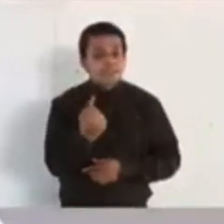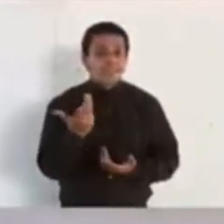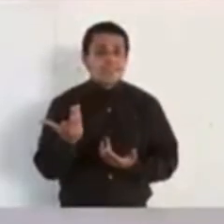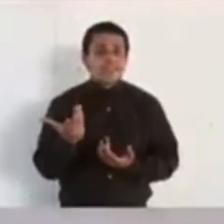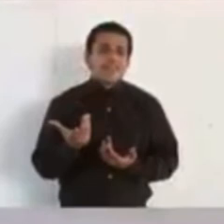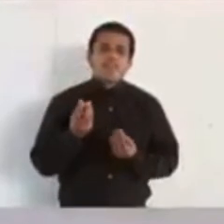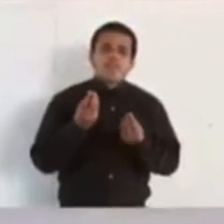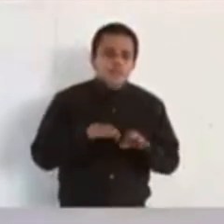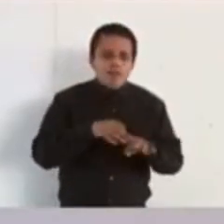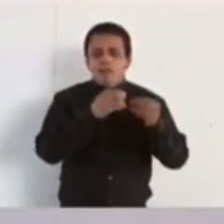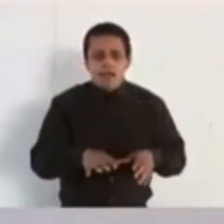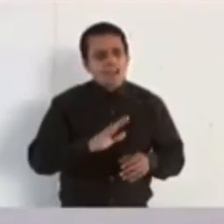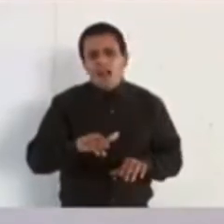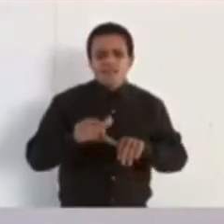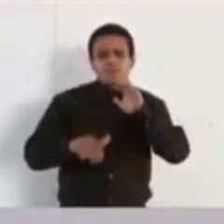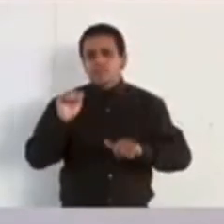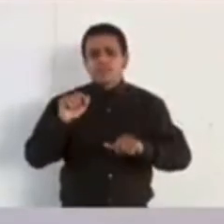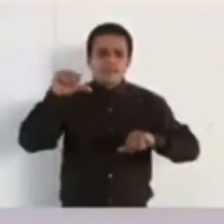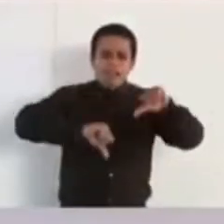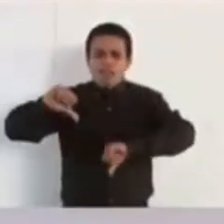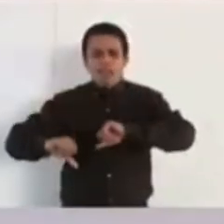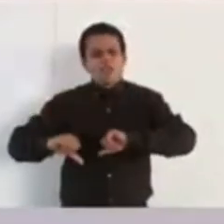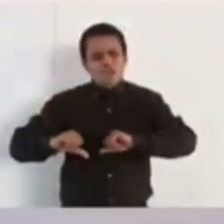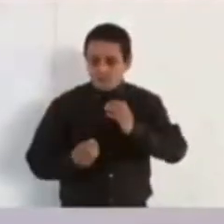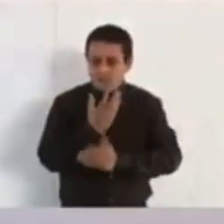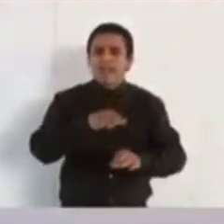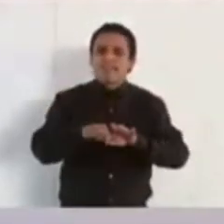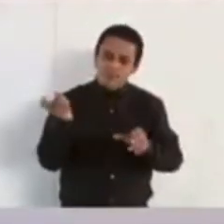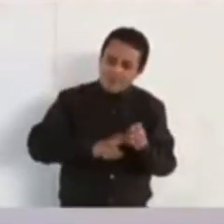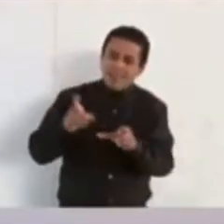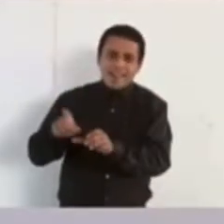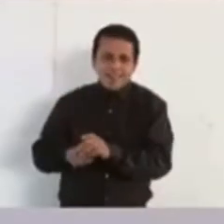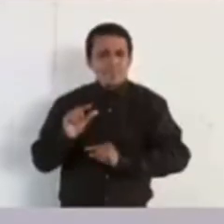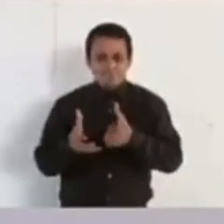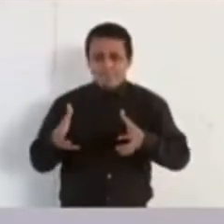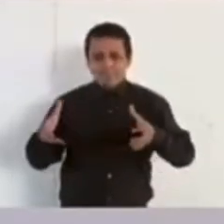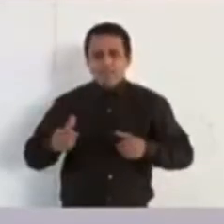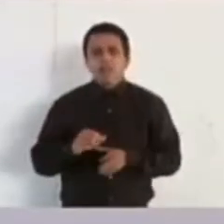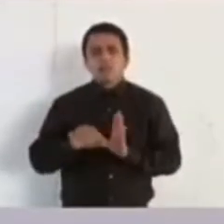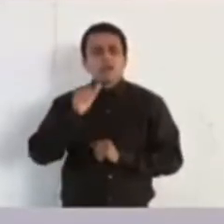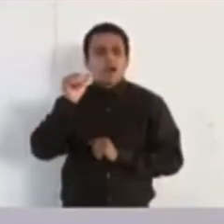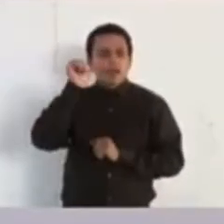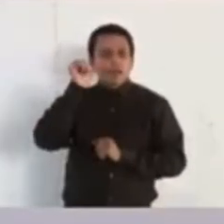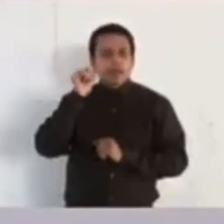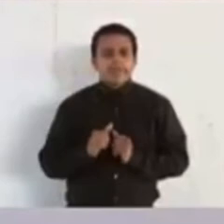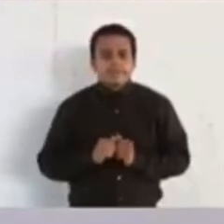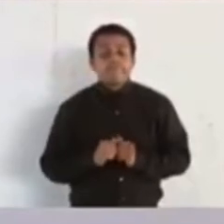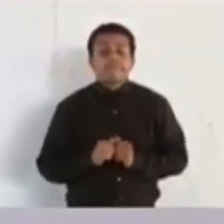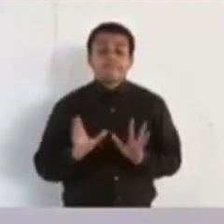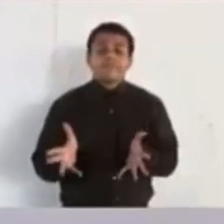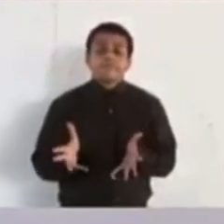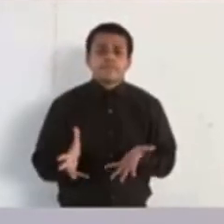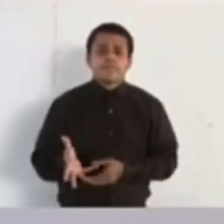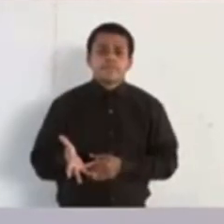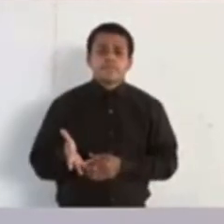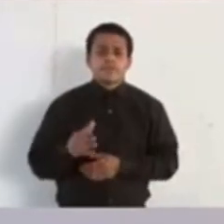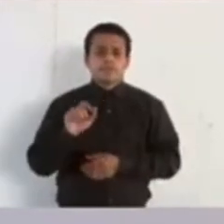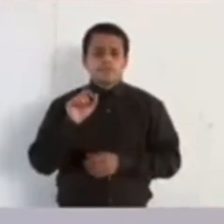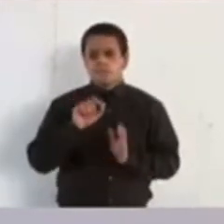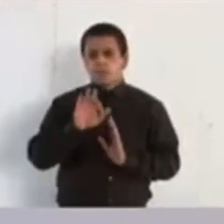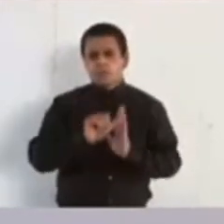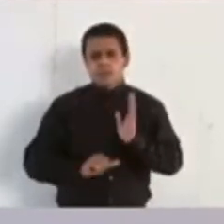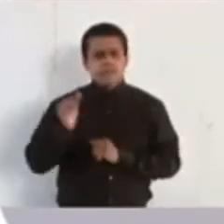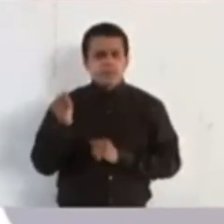se están perdiendo empleos, que ya se empezaron a recuperar empleos. Al día de ayer, ya en lo que va de